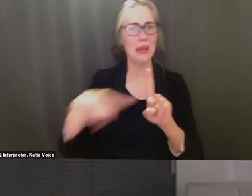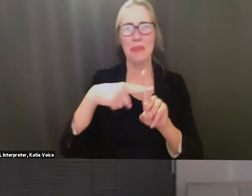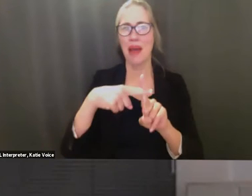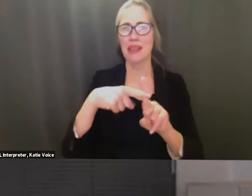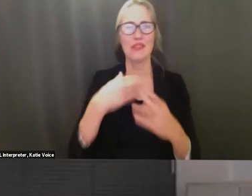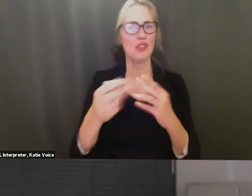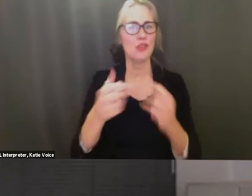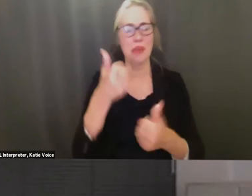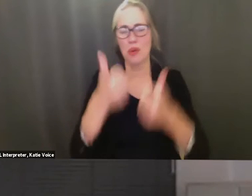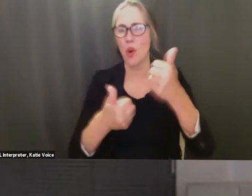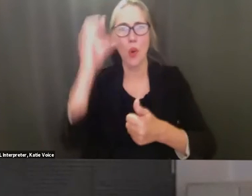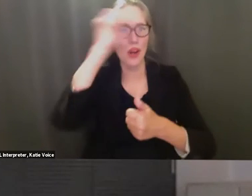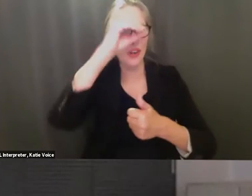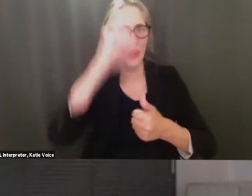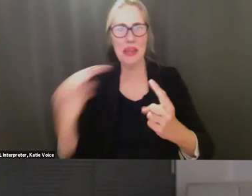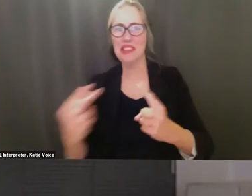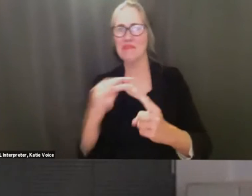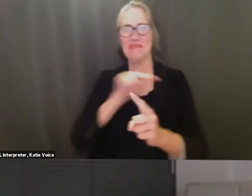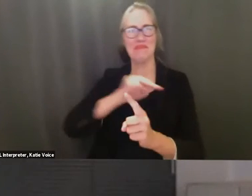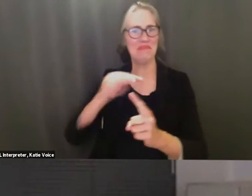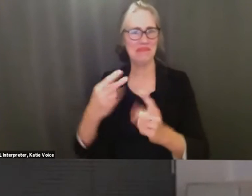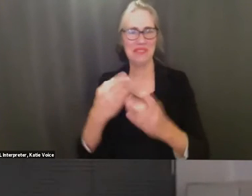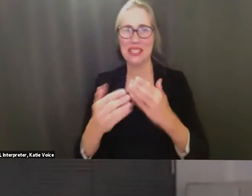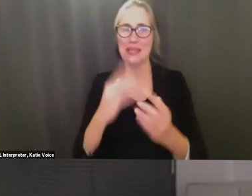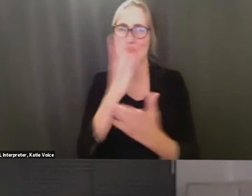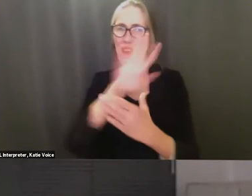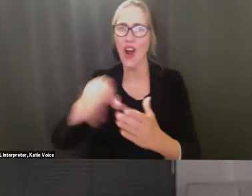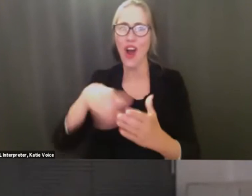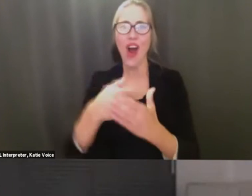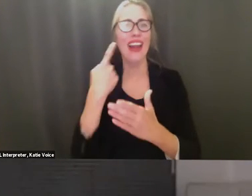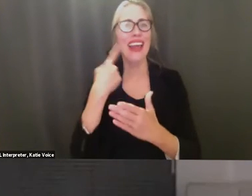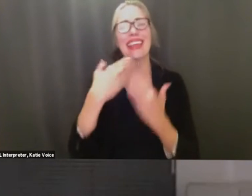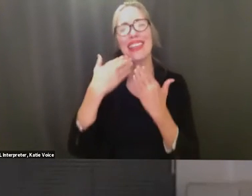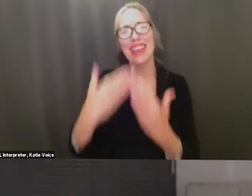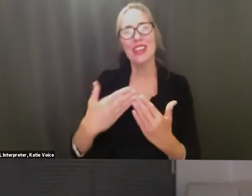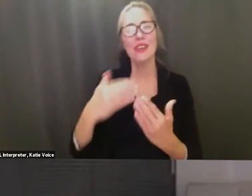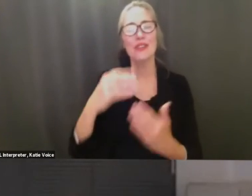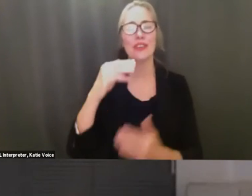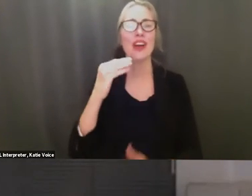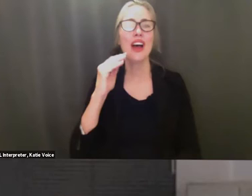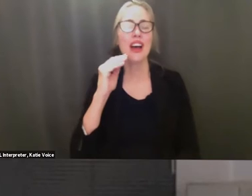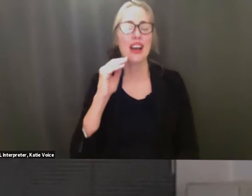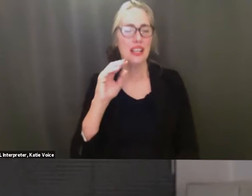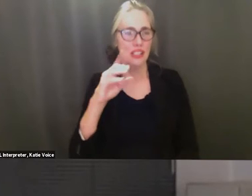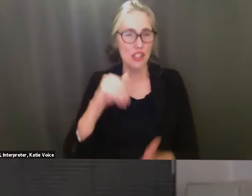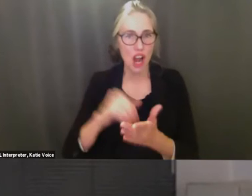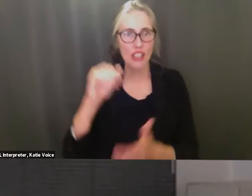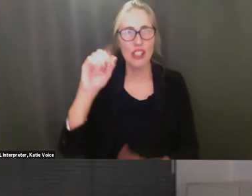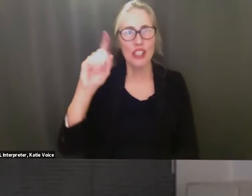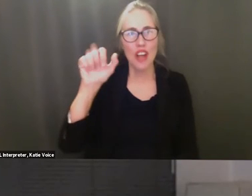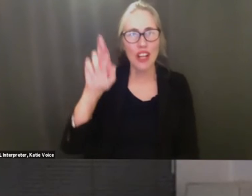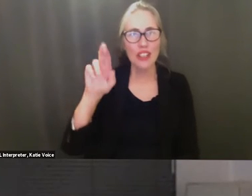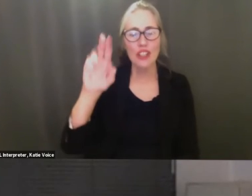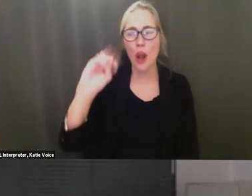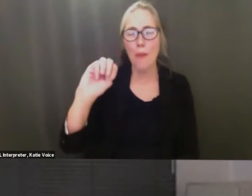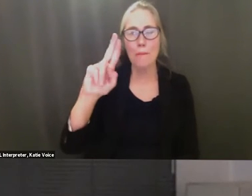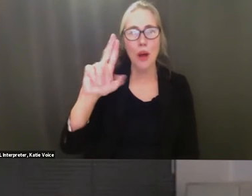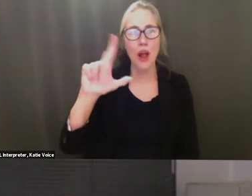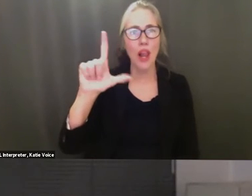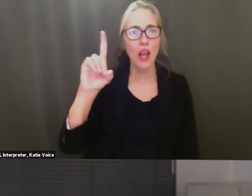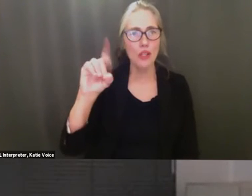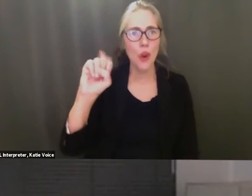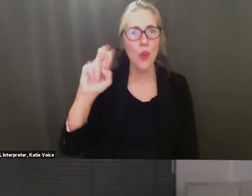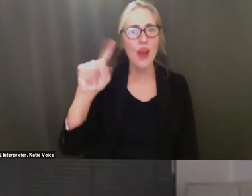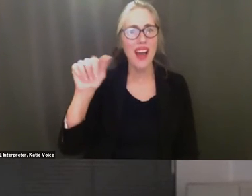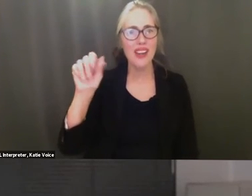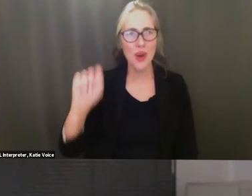doctora Maldonado y con el doctor Vecchio por hacer esto a consideración de nosotros para que lo podamos hacer realidad.